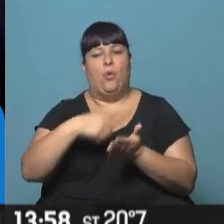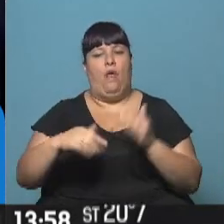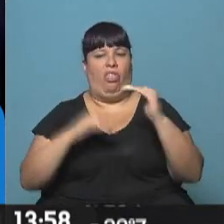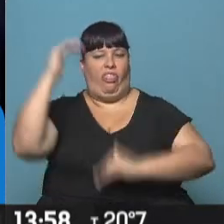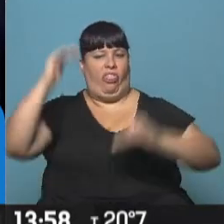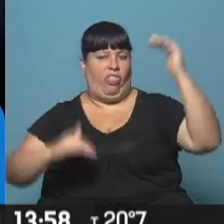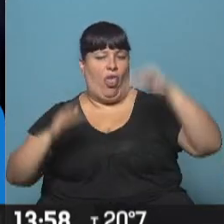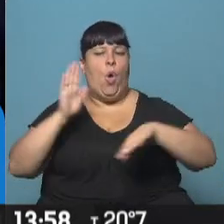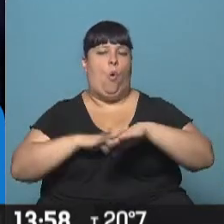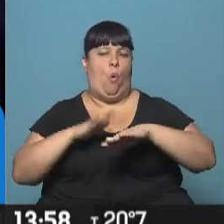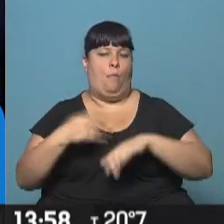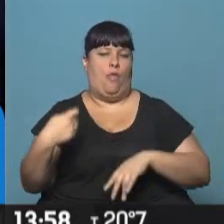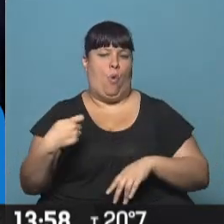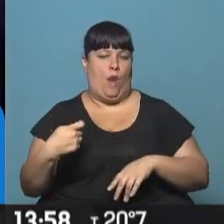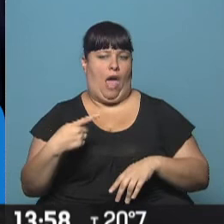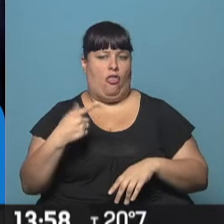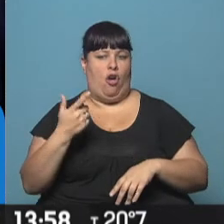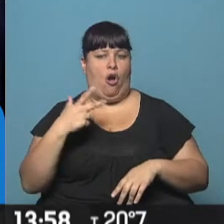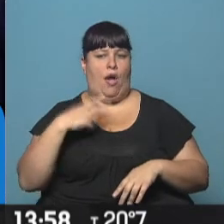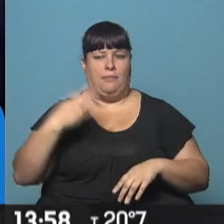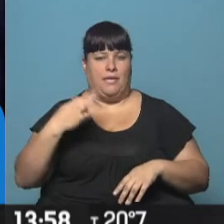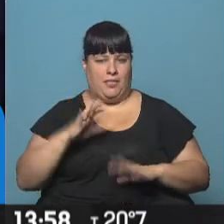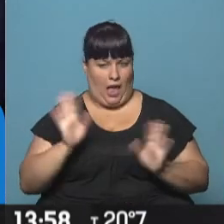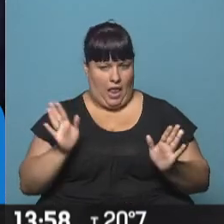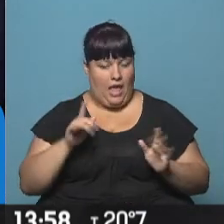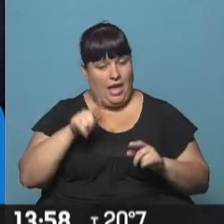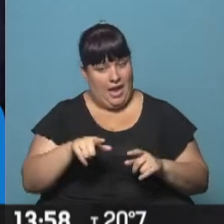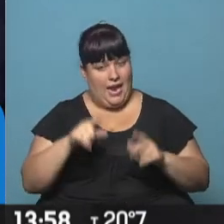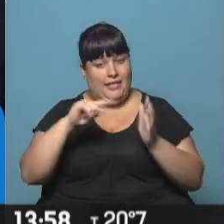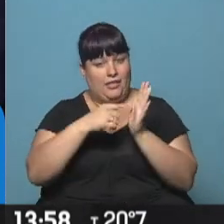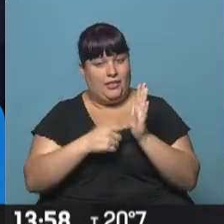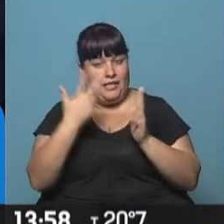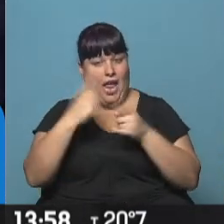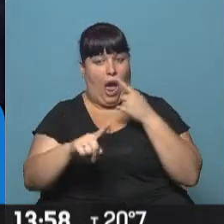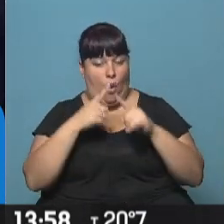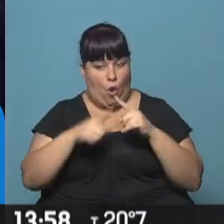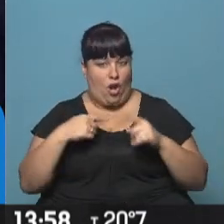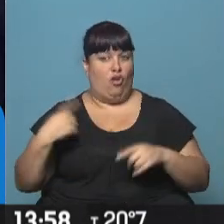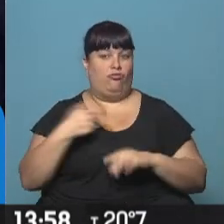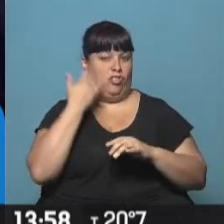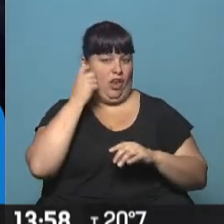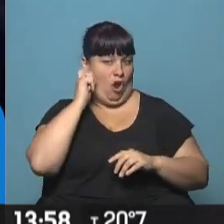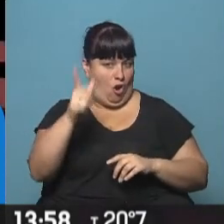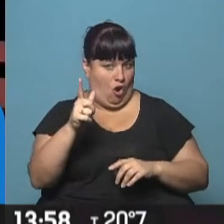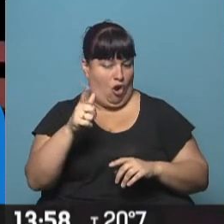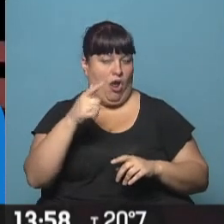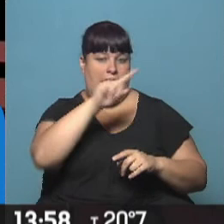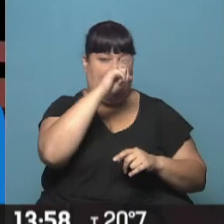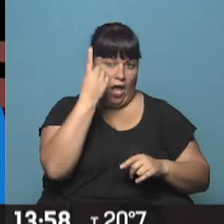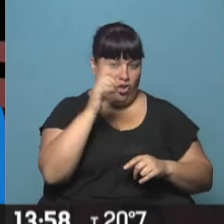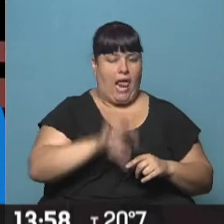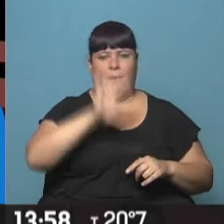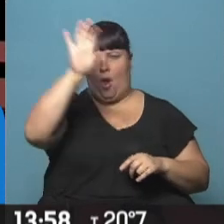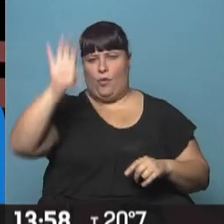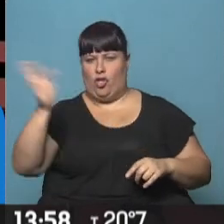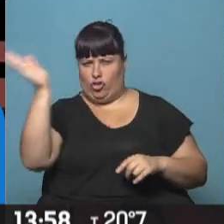inequidades generadas por los regímenes de las jubilaciones de privilegio. Estos han sido los 3 acuerdos a los cuales llegamos entre la Nación y todas